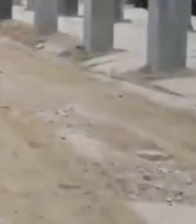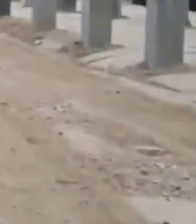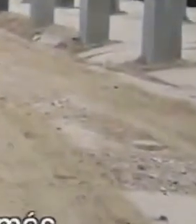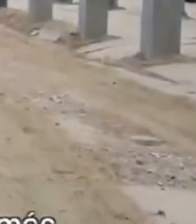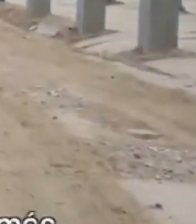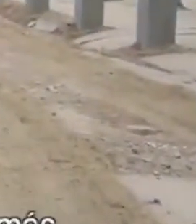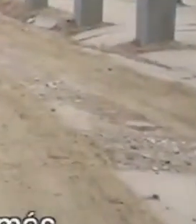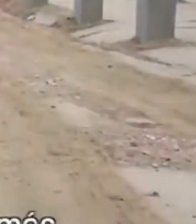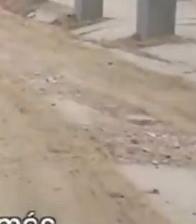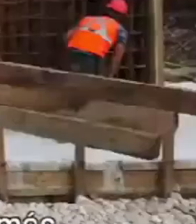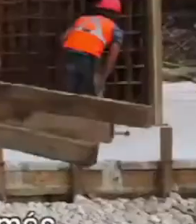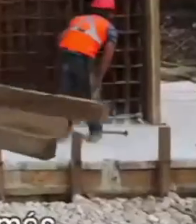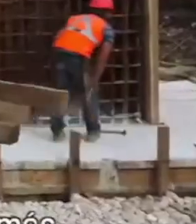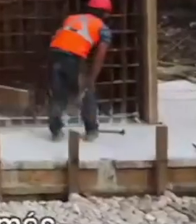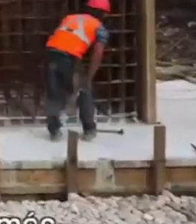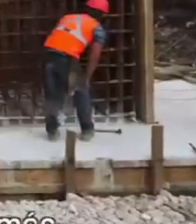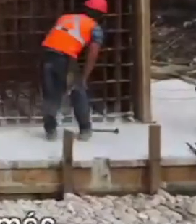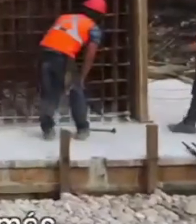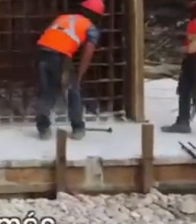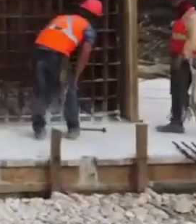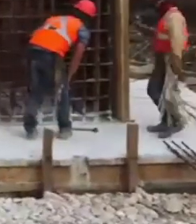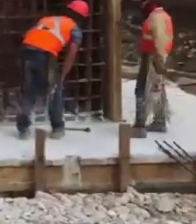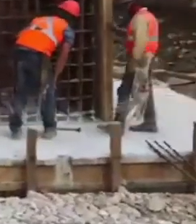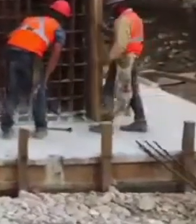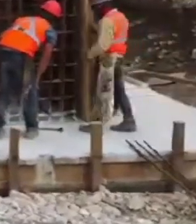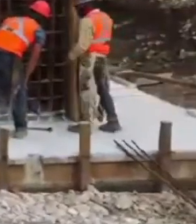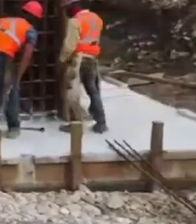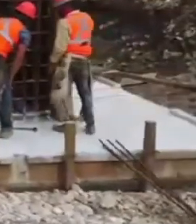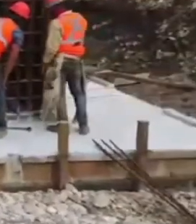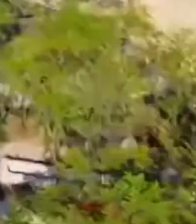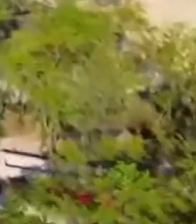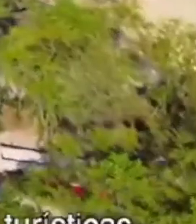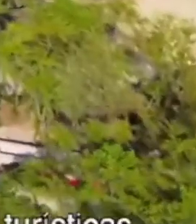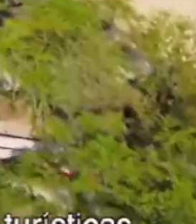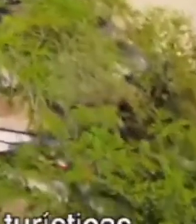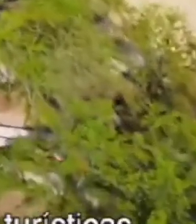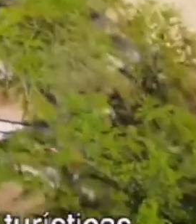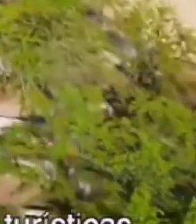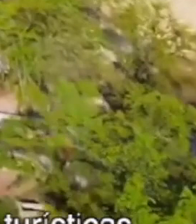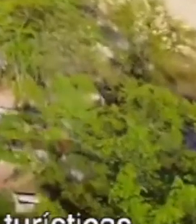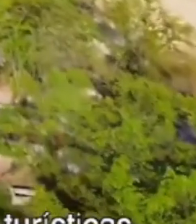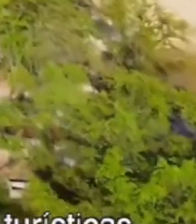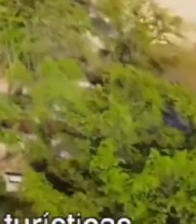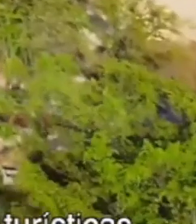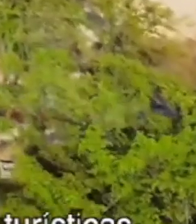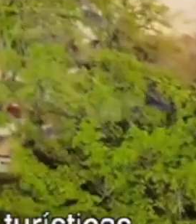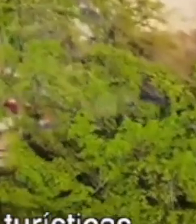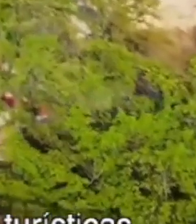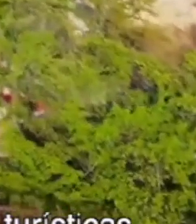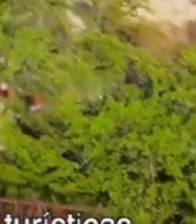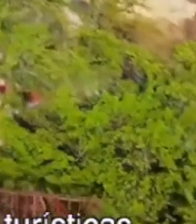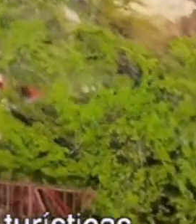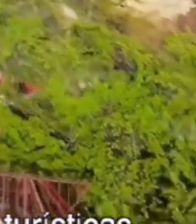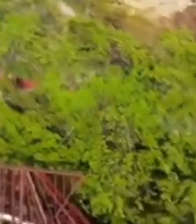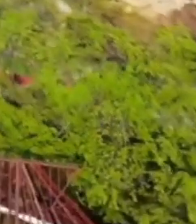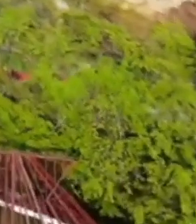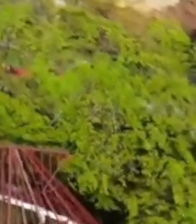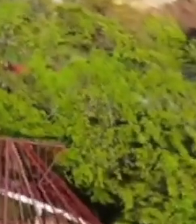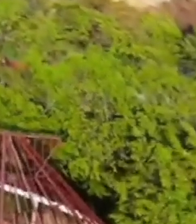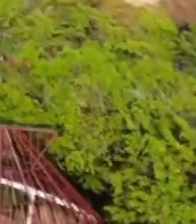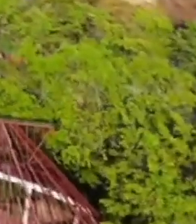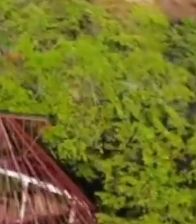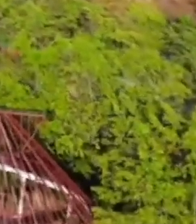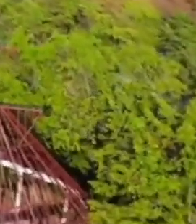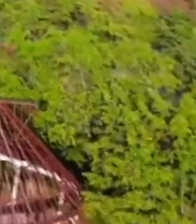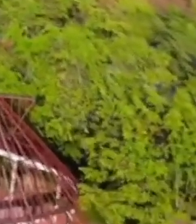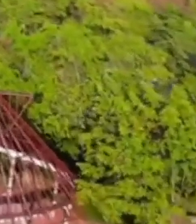Visitantes permitirá apreciar y conservar mucho más el patrimonio de Palenque al ordenar de mejor manera las actividades turísticas y comerciales